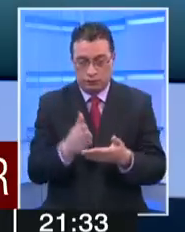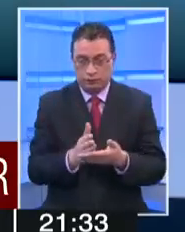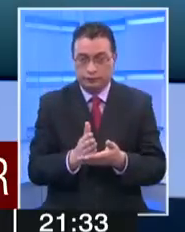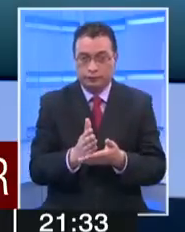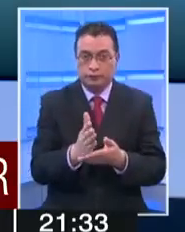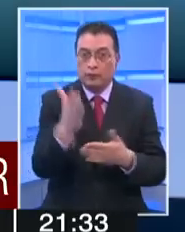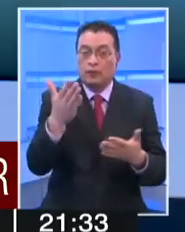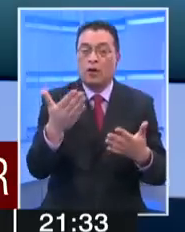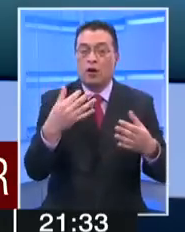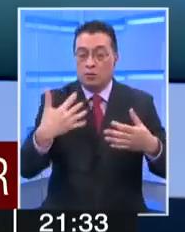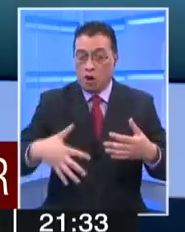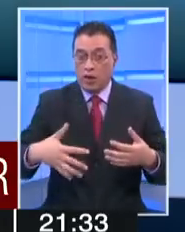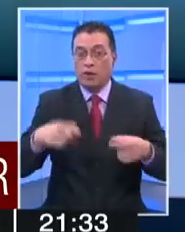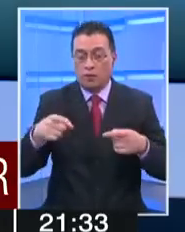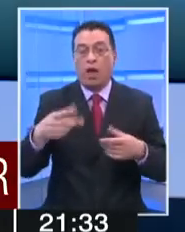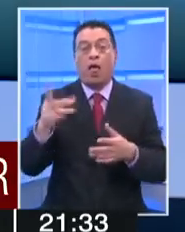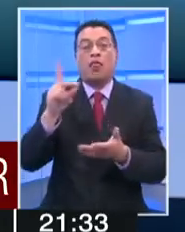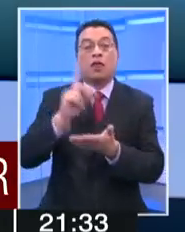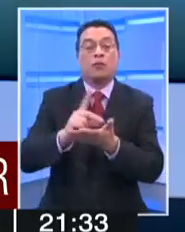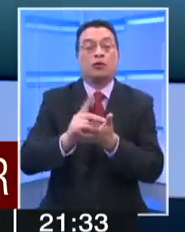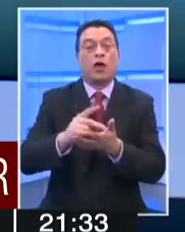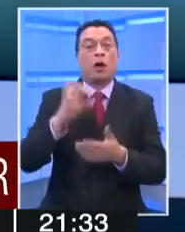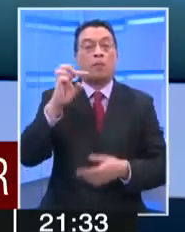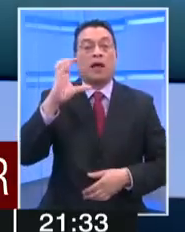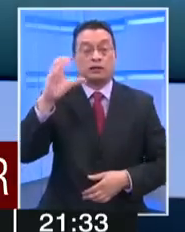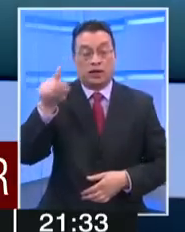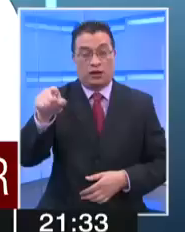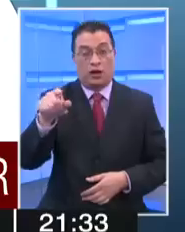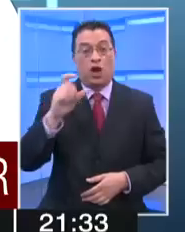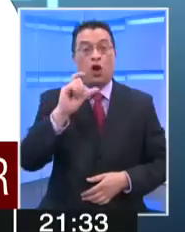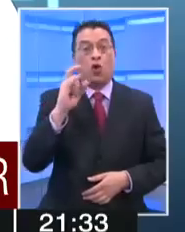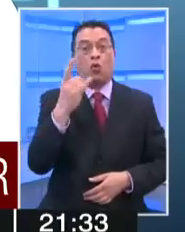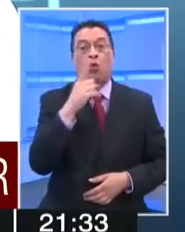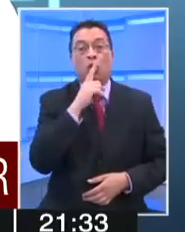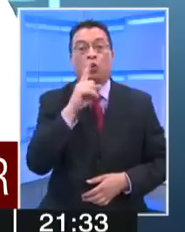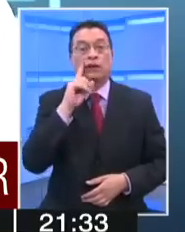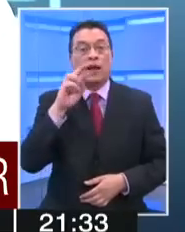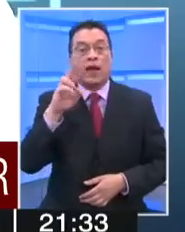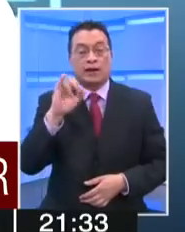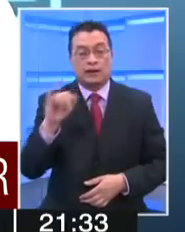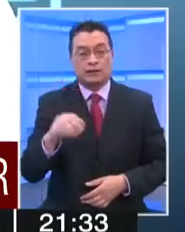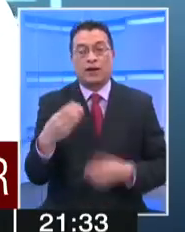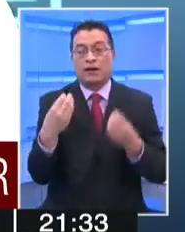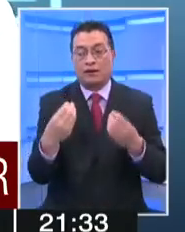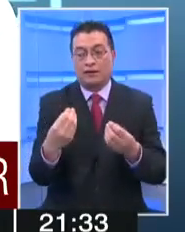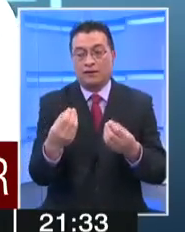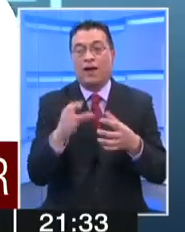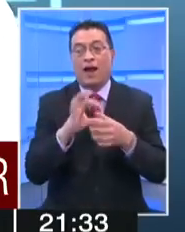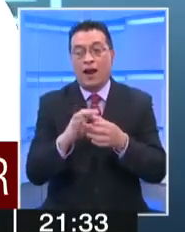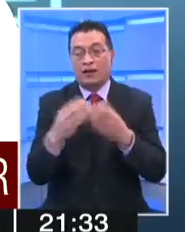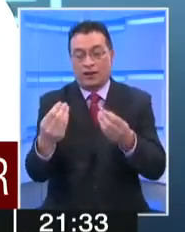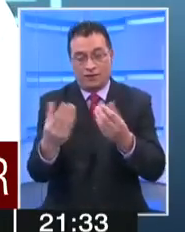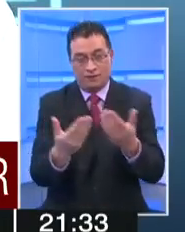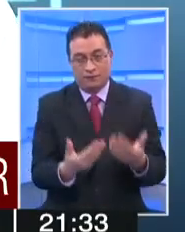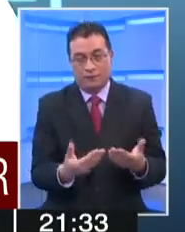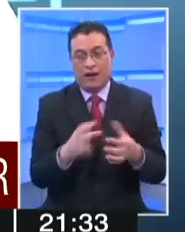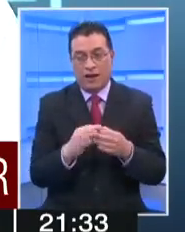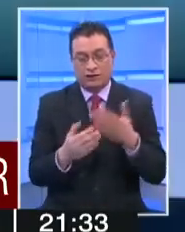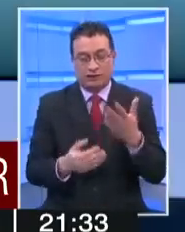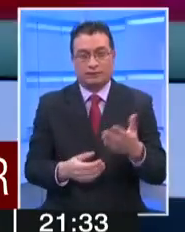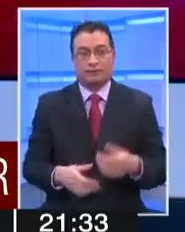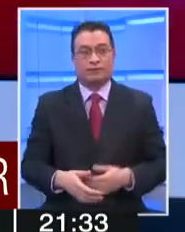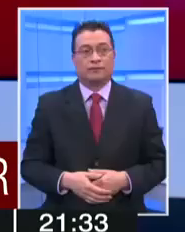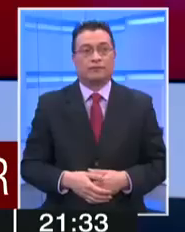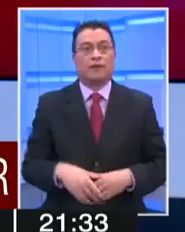derecha nos encontramos con el diputado del partido comunista Hugo Gutiérrez cómo está diputado Buenas noches muy buenas noches gracias por estar con nosotros gracias a usted por la invitación